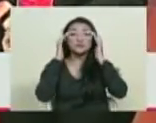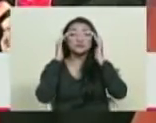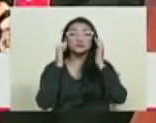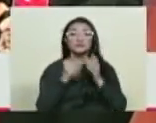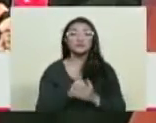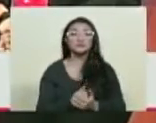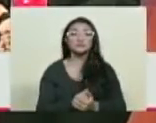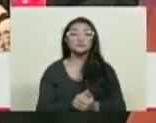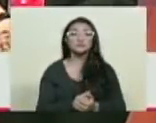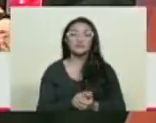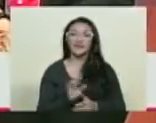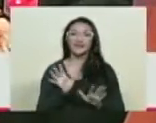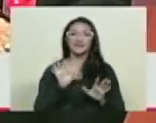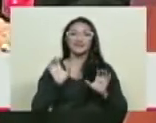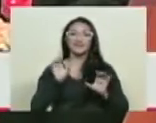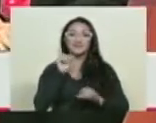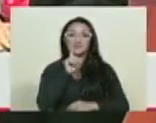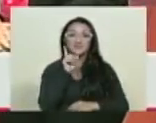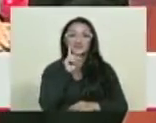mentira